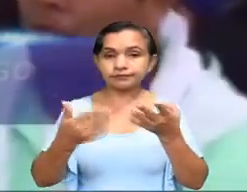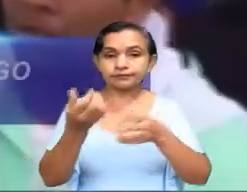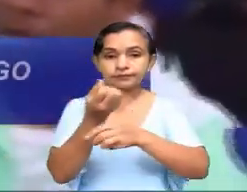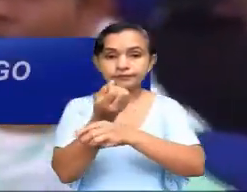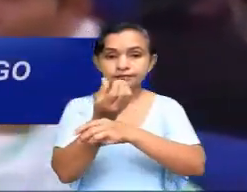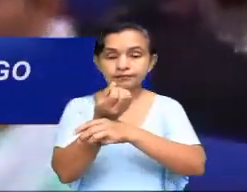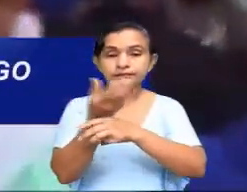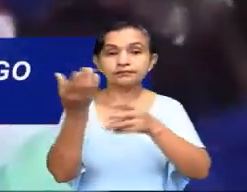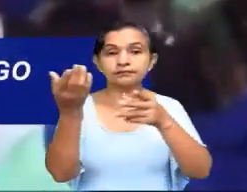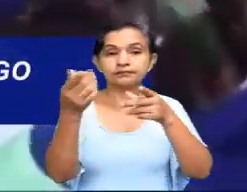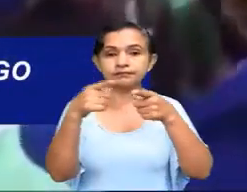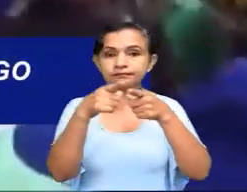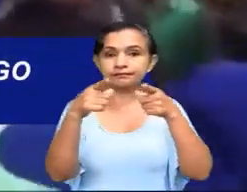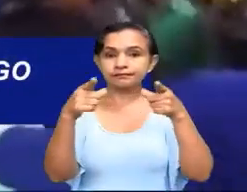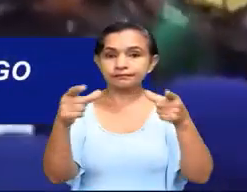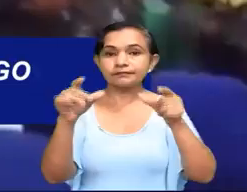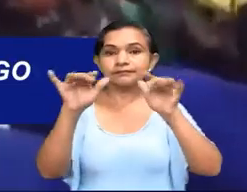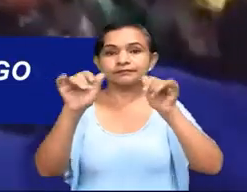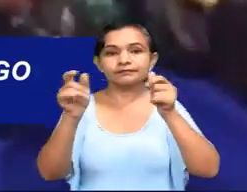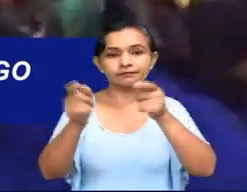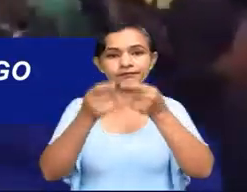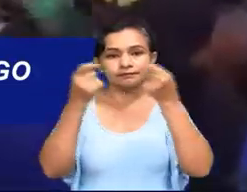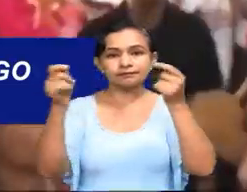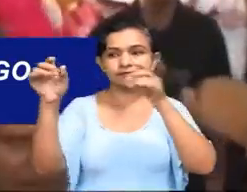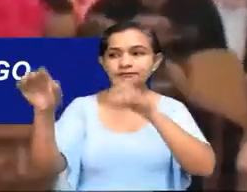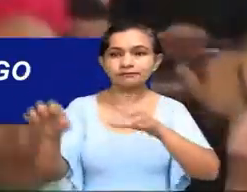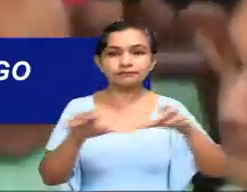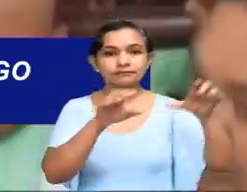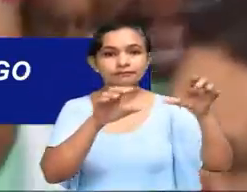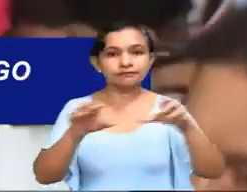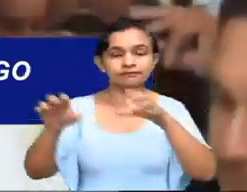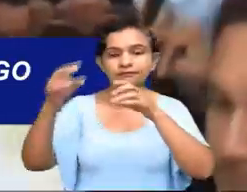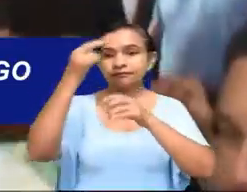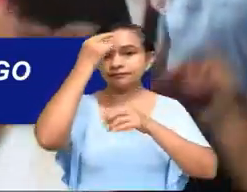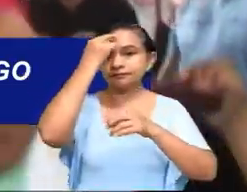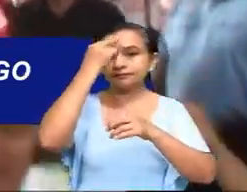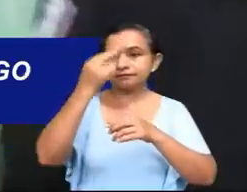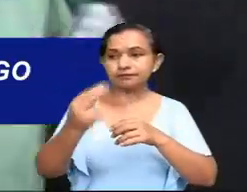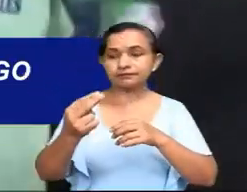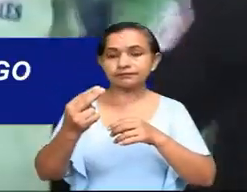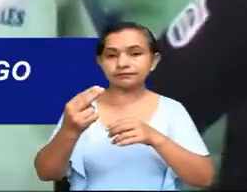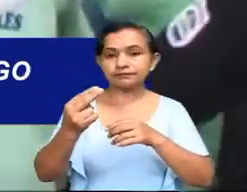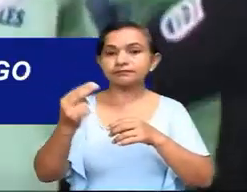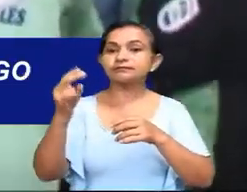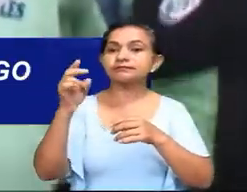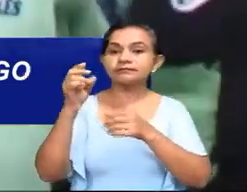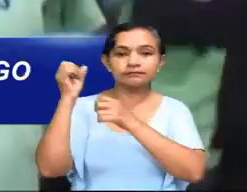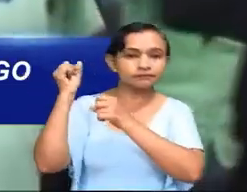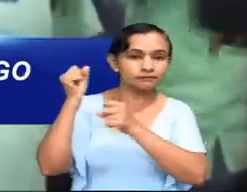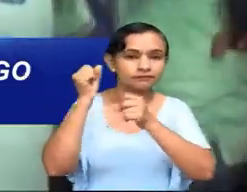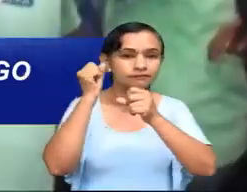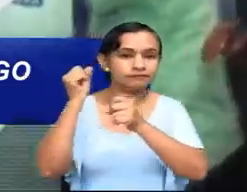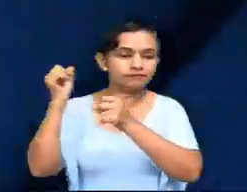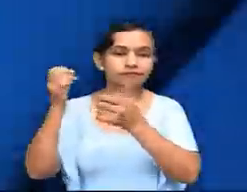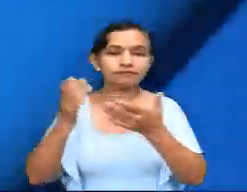Alcaldía de Managua se prepara para celebrar actividades en honor a Santo Domingo de Guzmán.